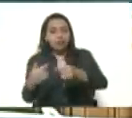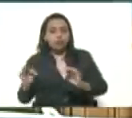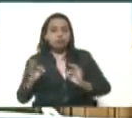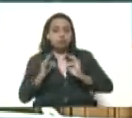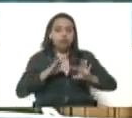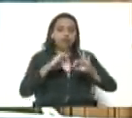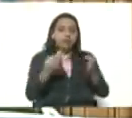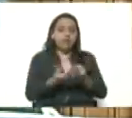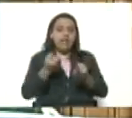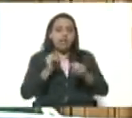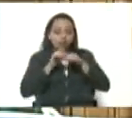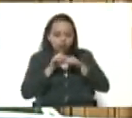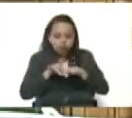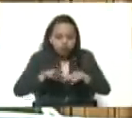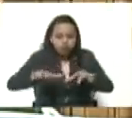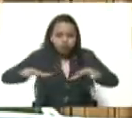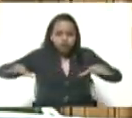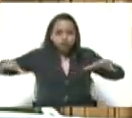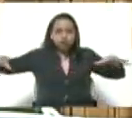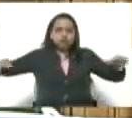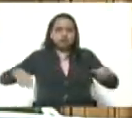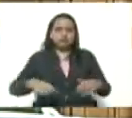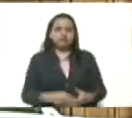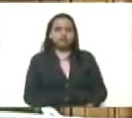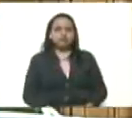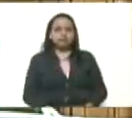Resultado, propagación.